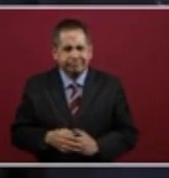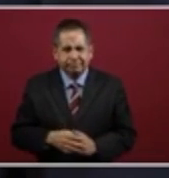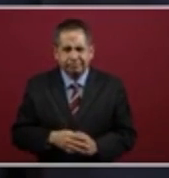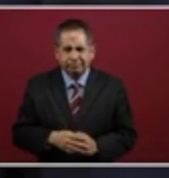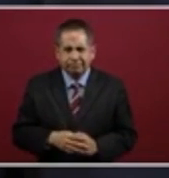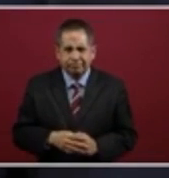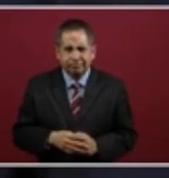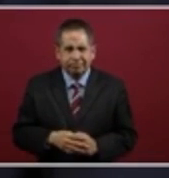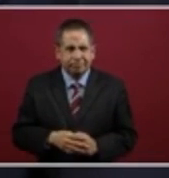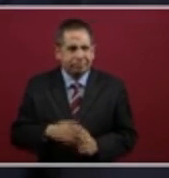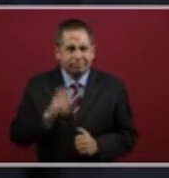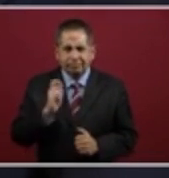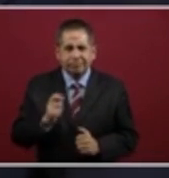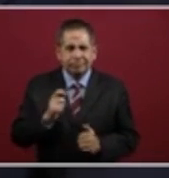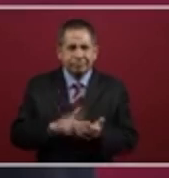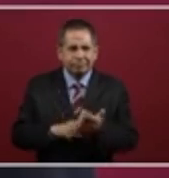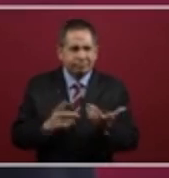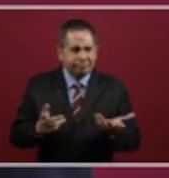Entonces,